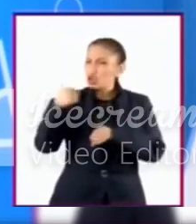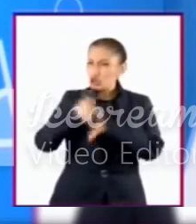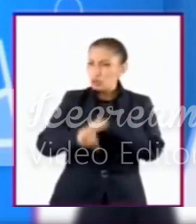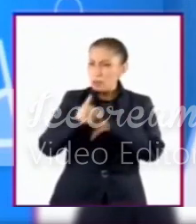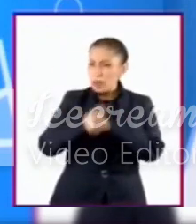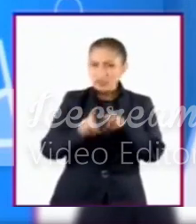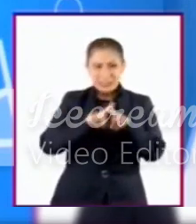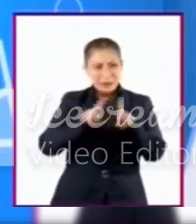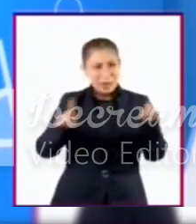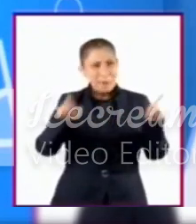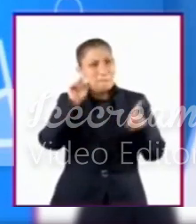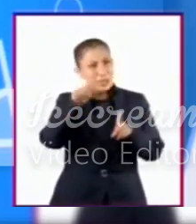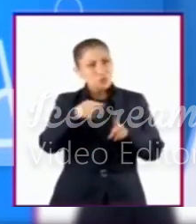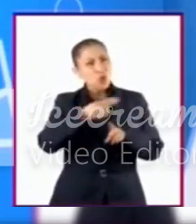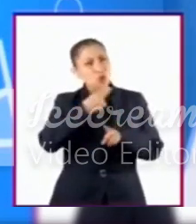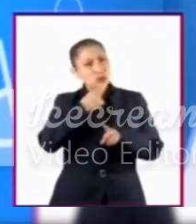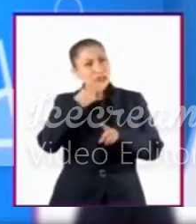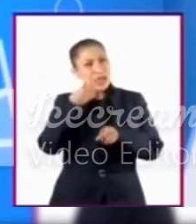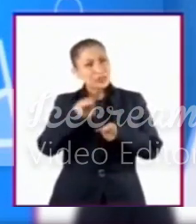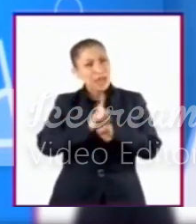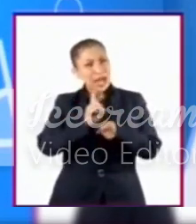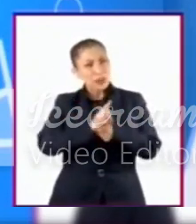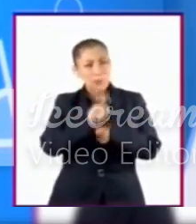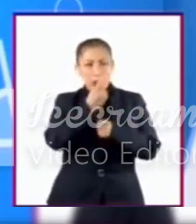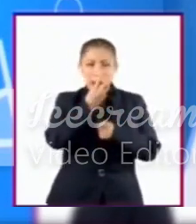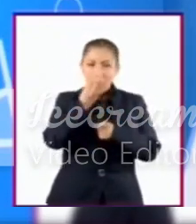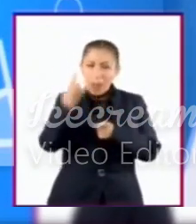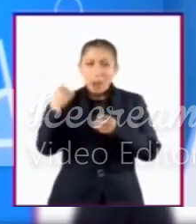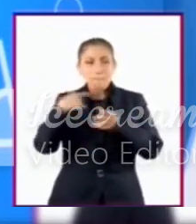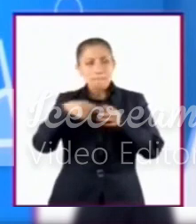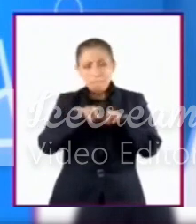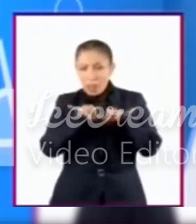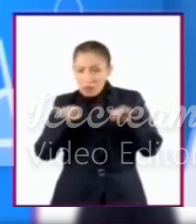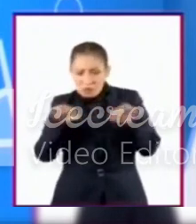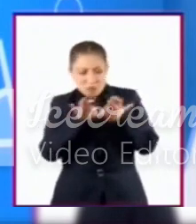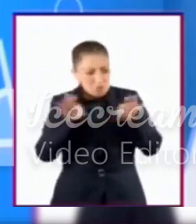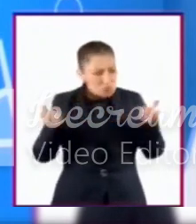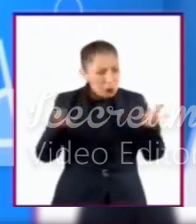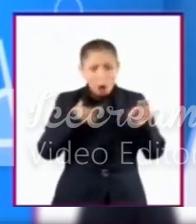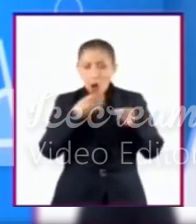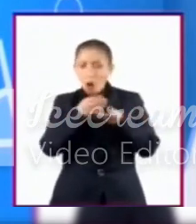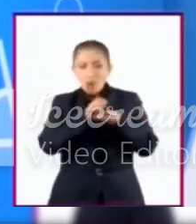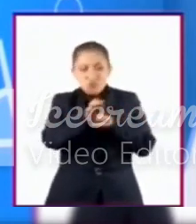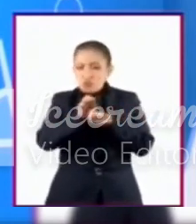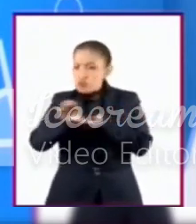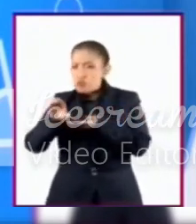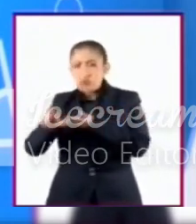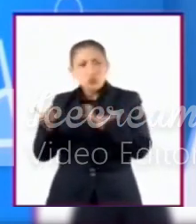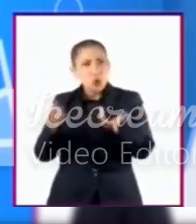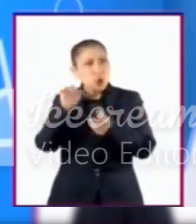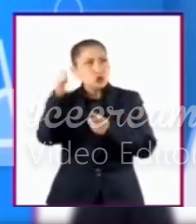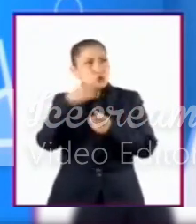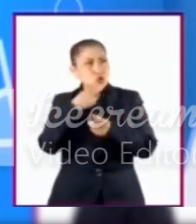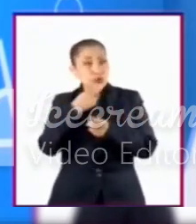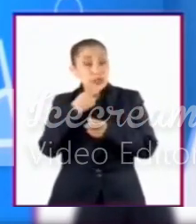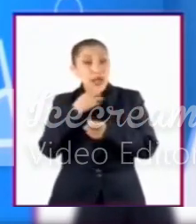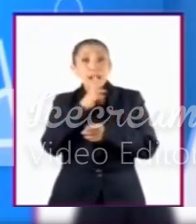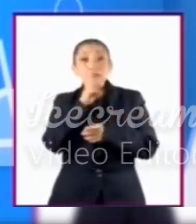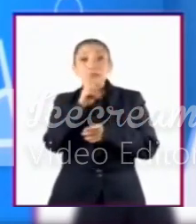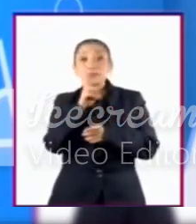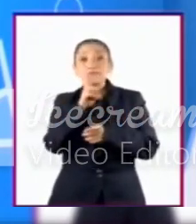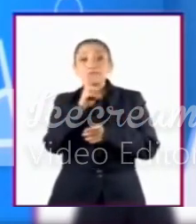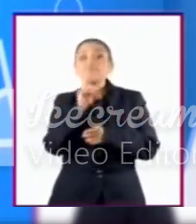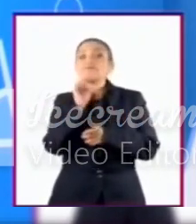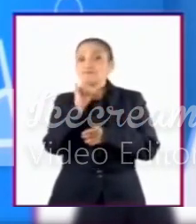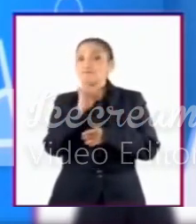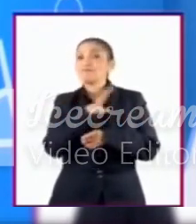de números diferentes a los que usamos para contar, medir, repartir y otros tantos usos? La respuesta